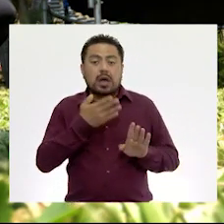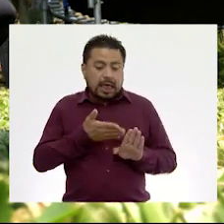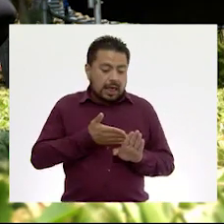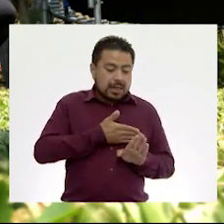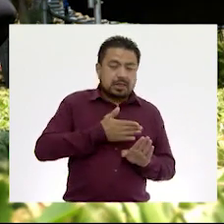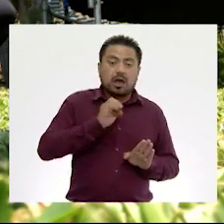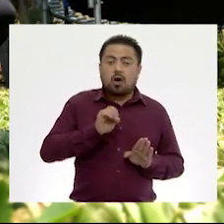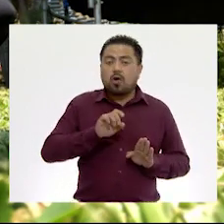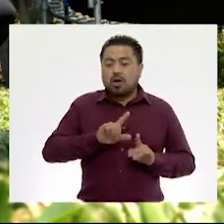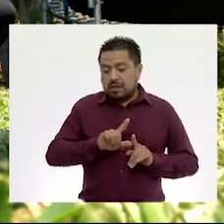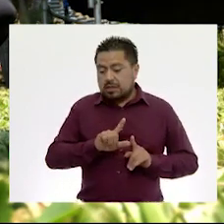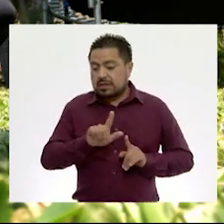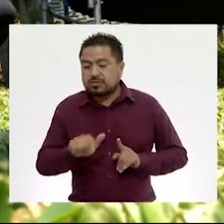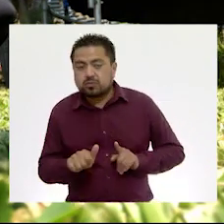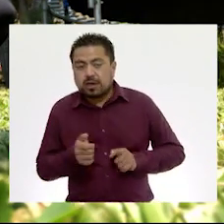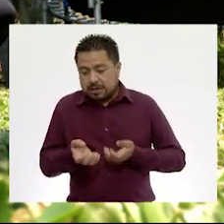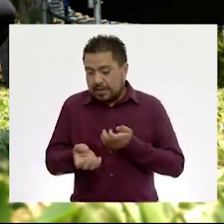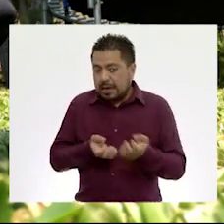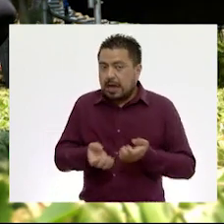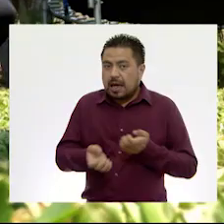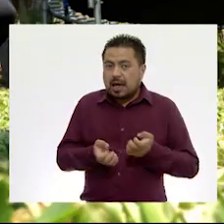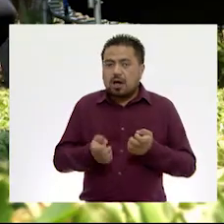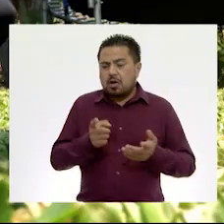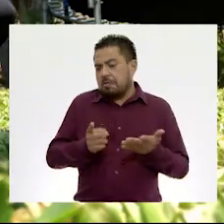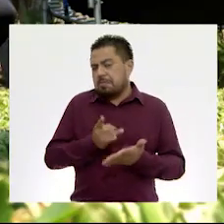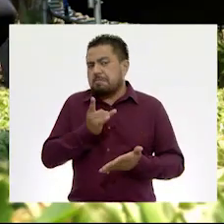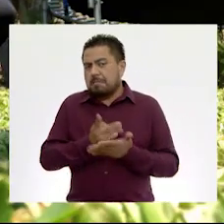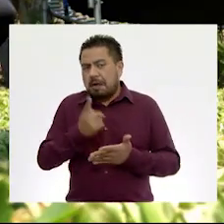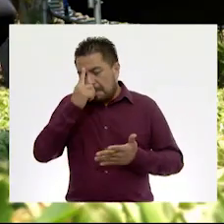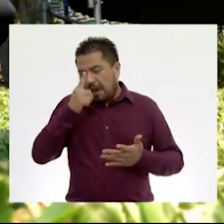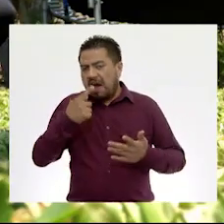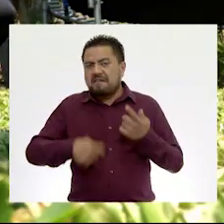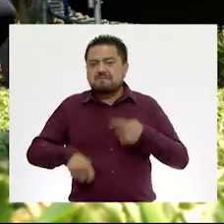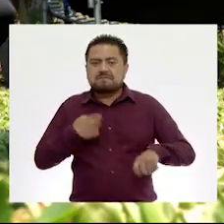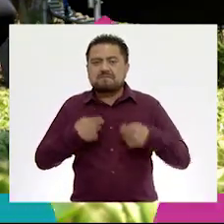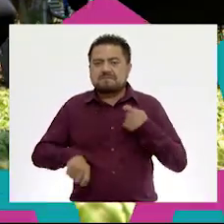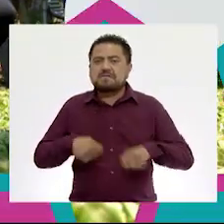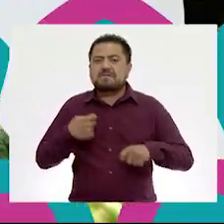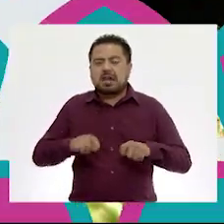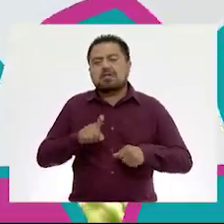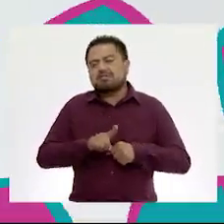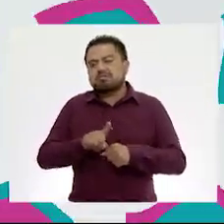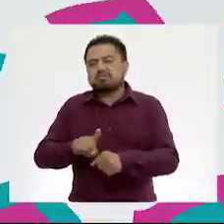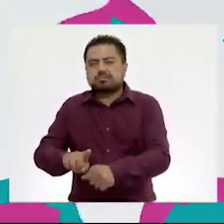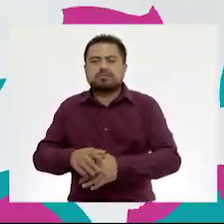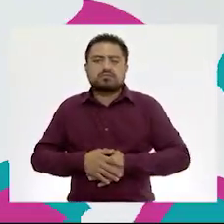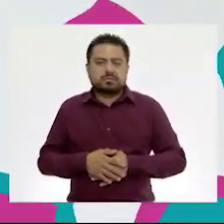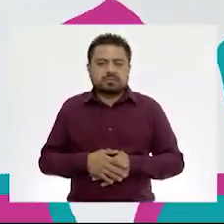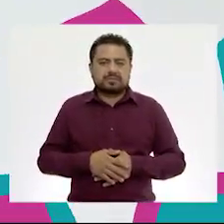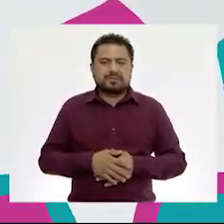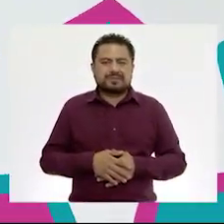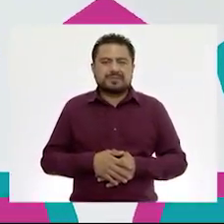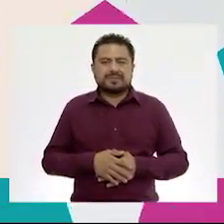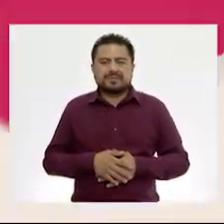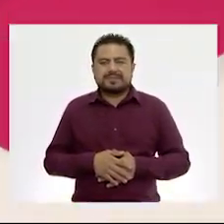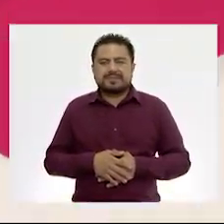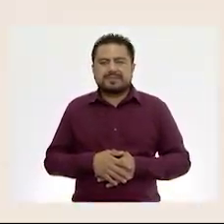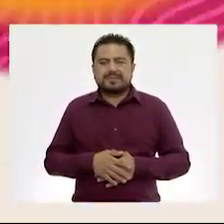antes de hacer ejercicio, para después de hacer ejercicio o simplemente para ir ganando flexibilidad día con día.